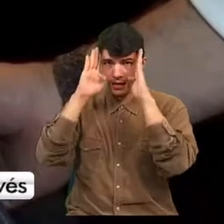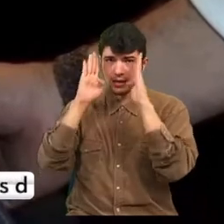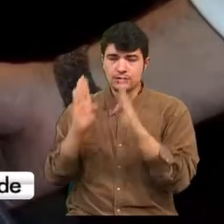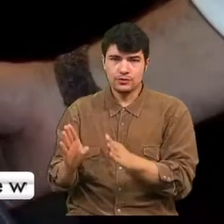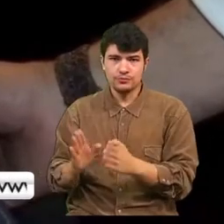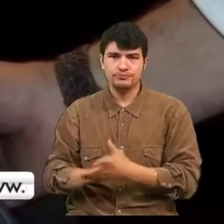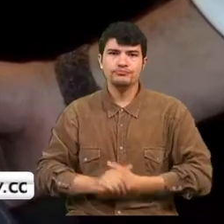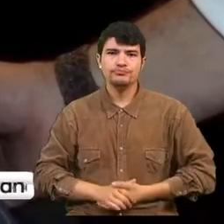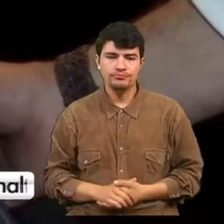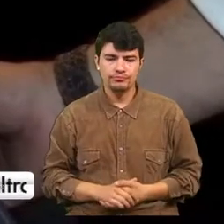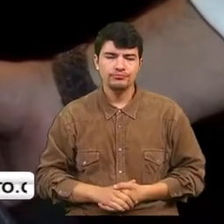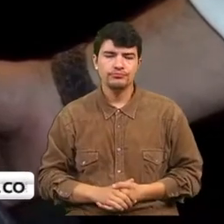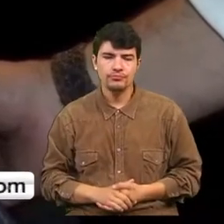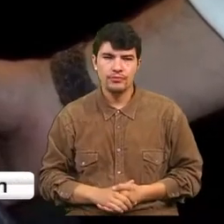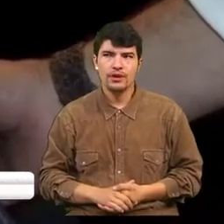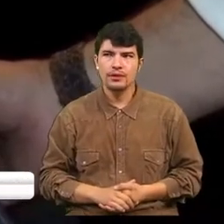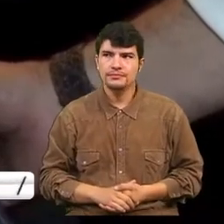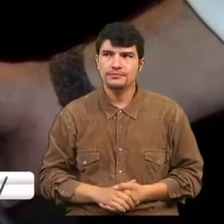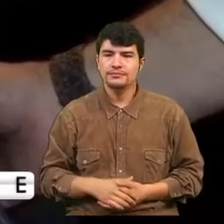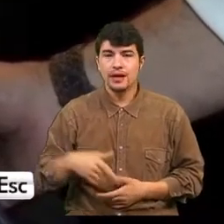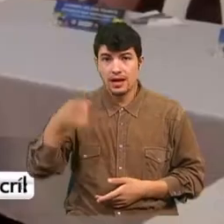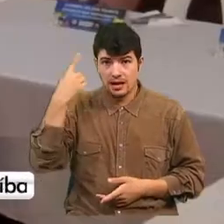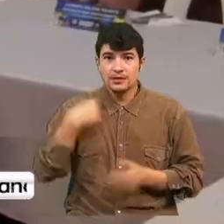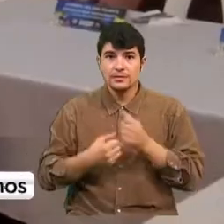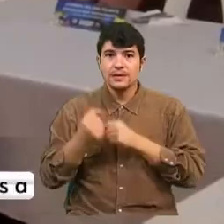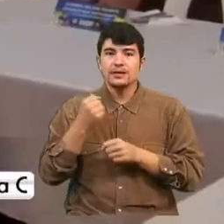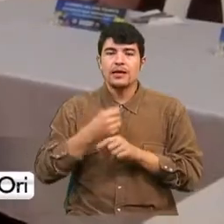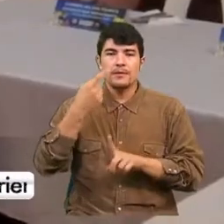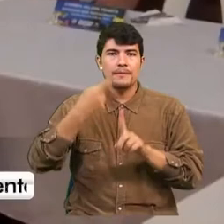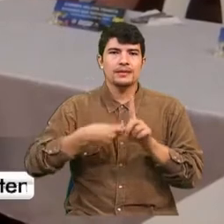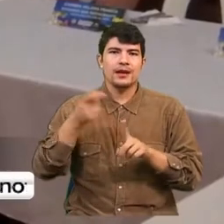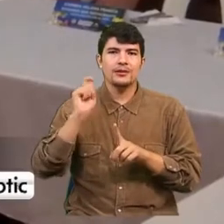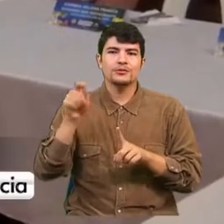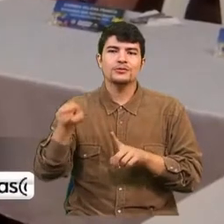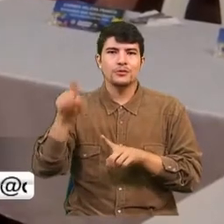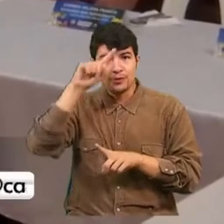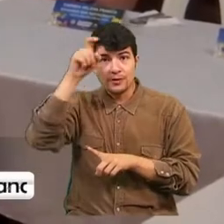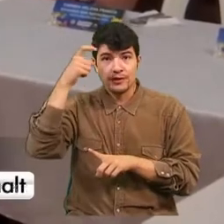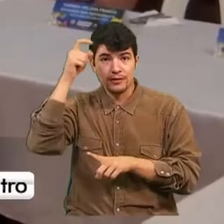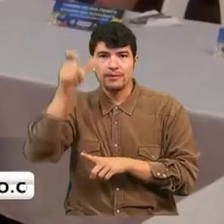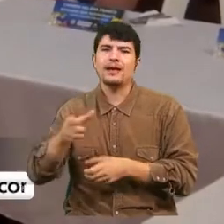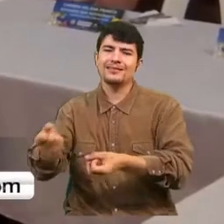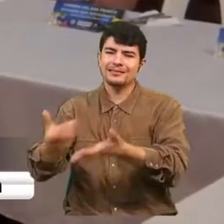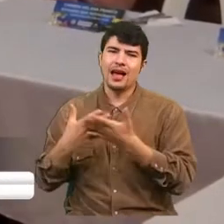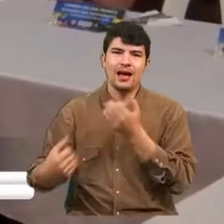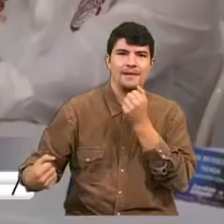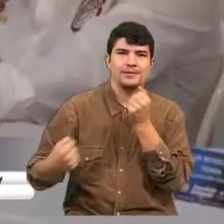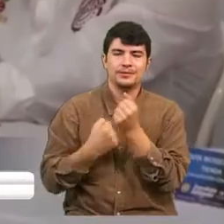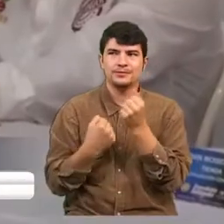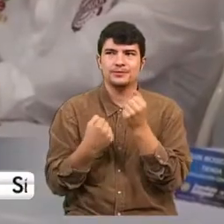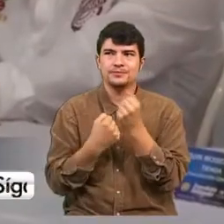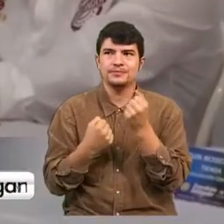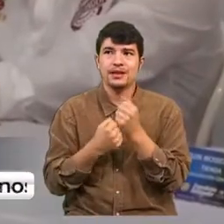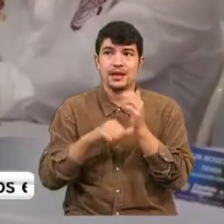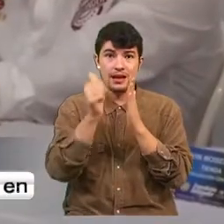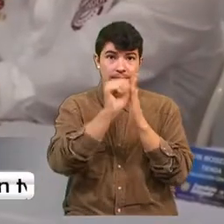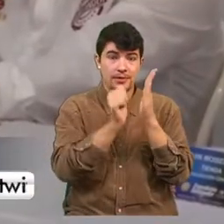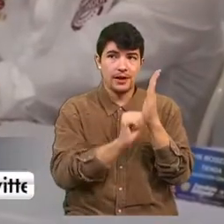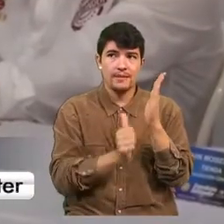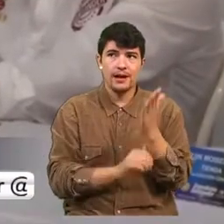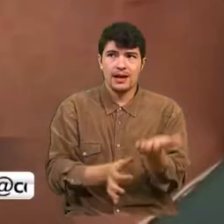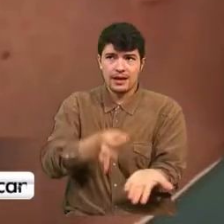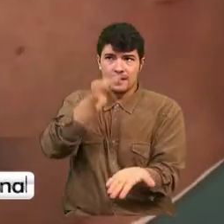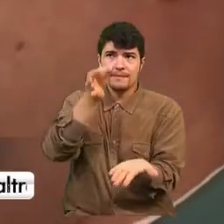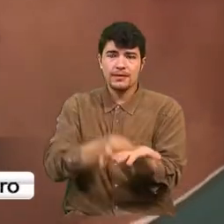entregó en el mes de agosto del año pasado. Para este año, el programa, denominado Capitalización